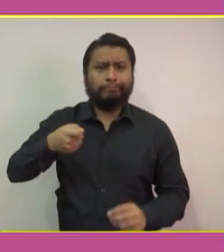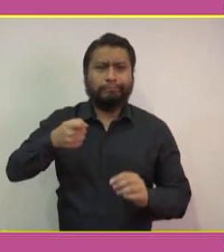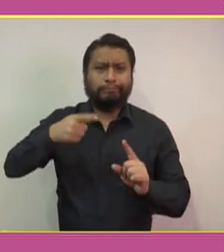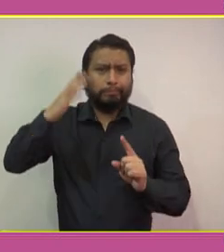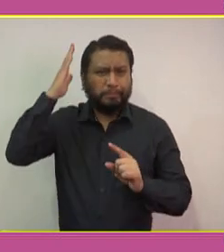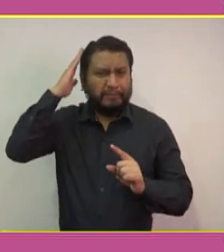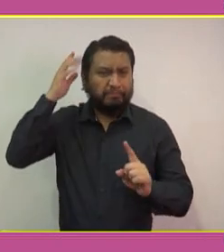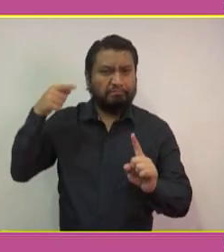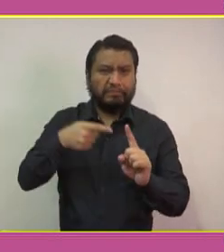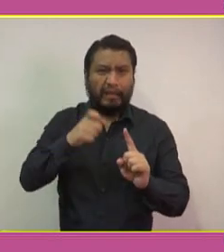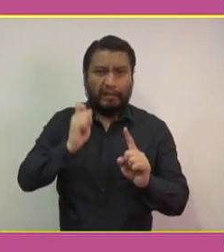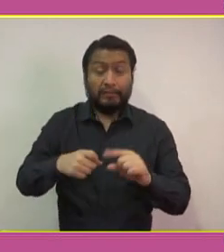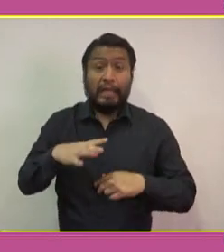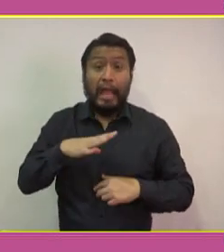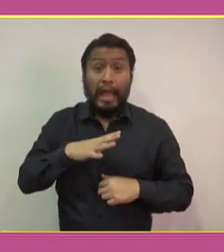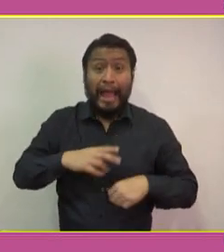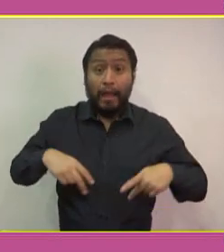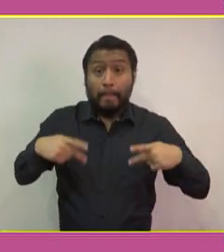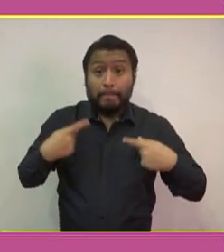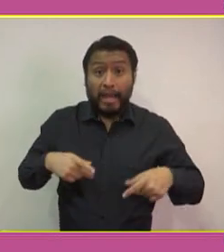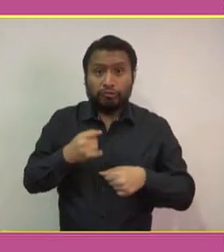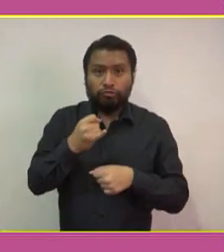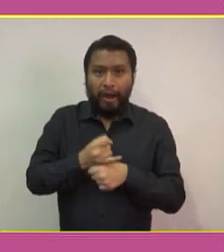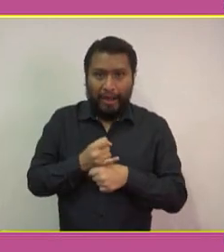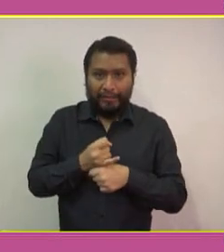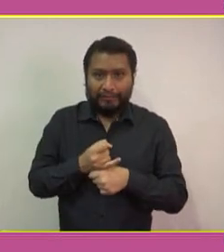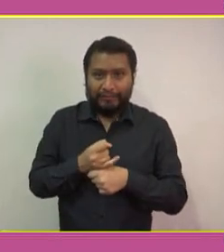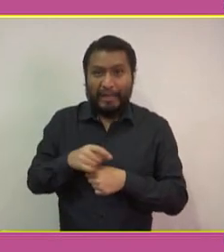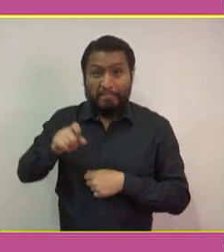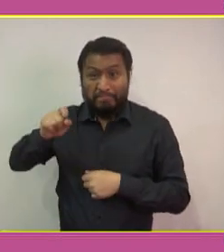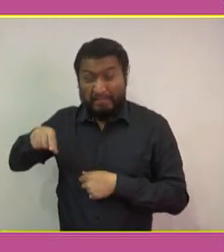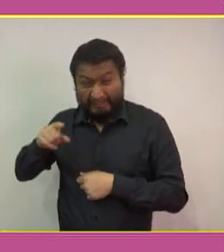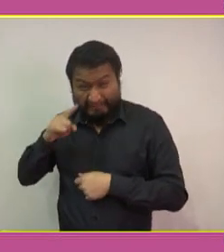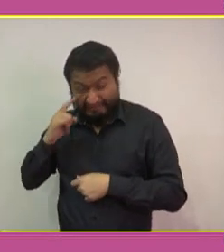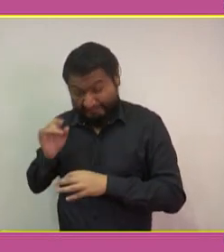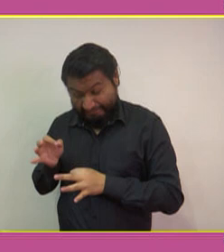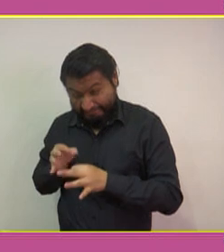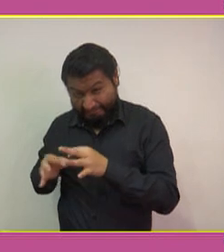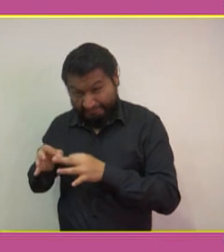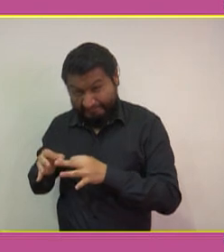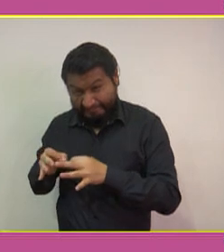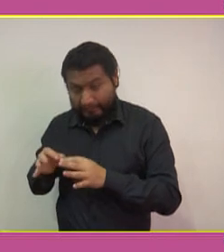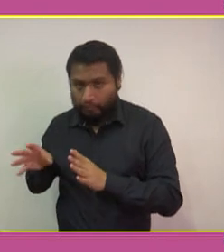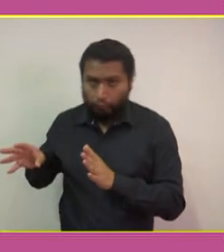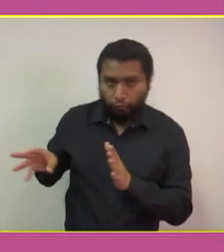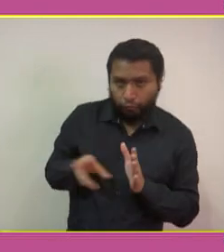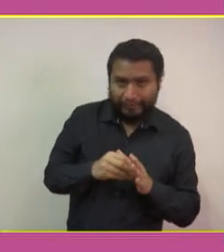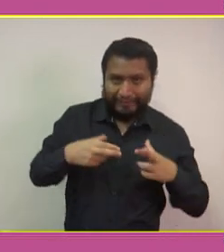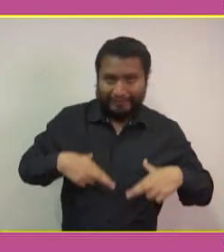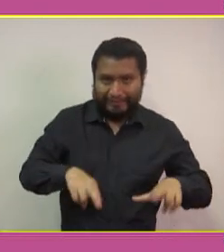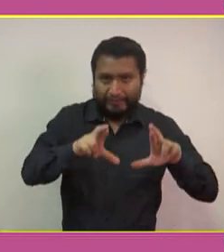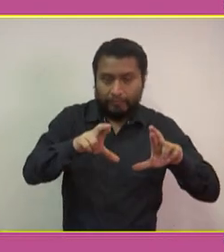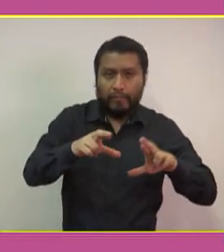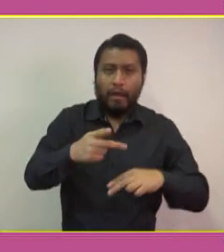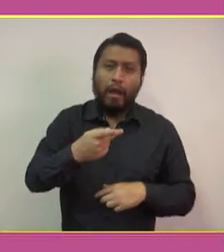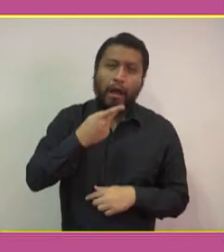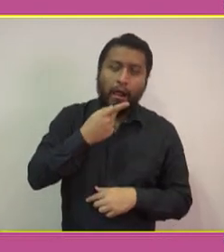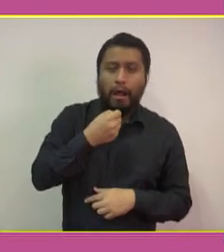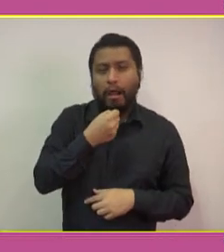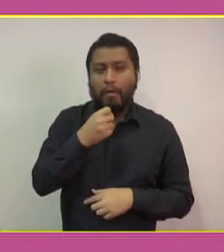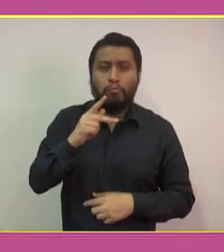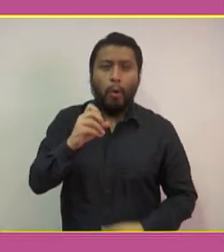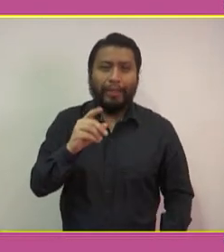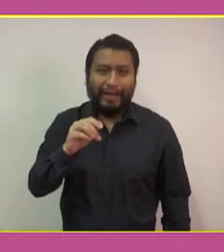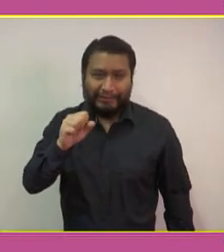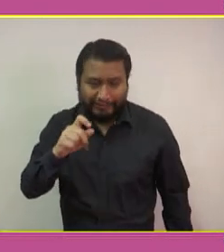delimitar personajes que representaran los microorganismos y a partir de estos contar un podcast, un libro háptico y